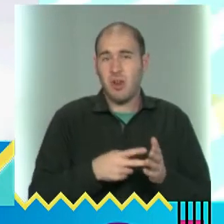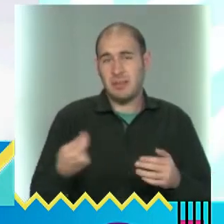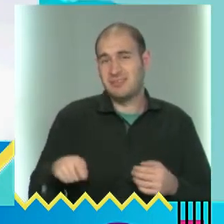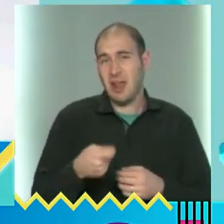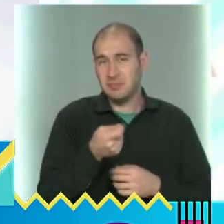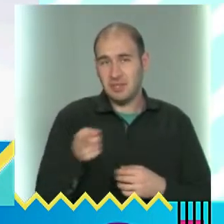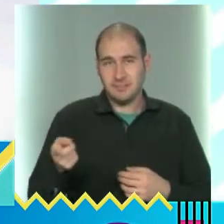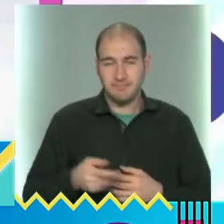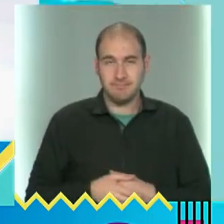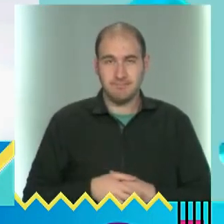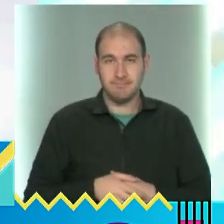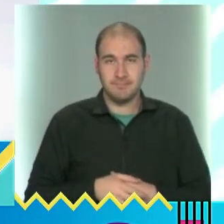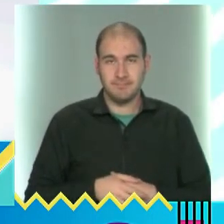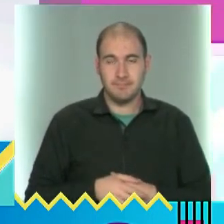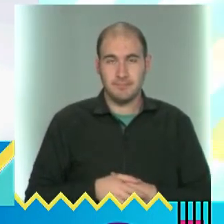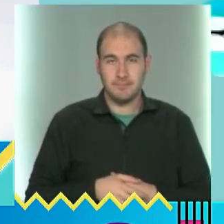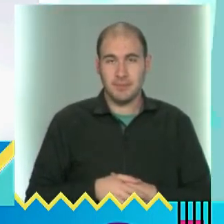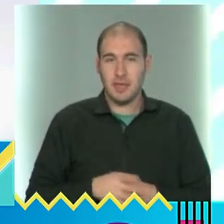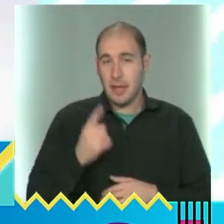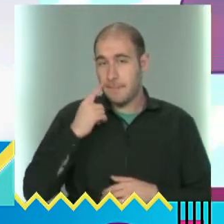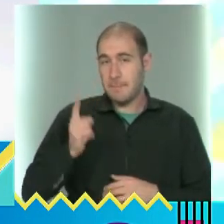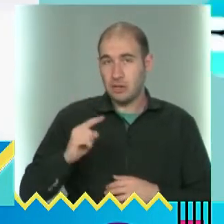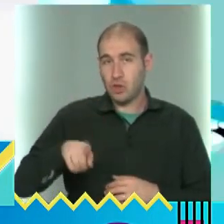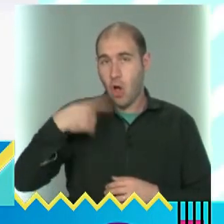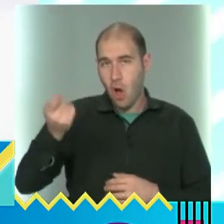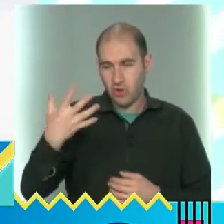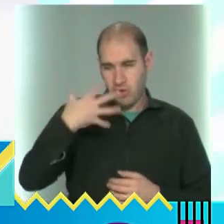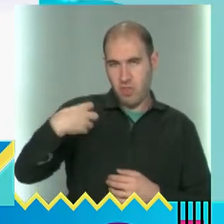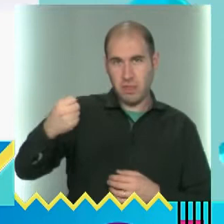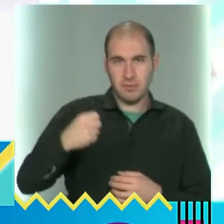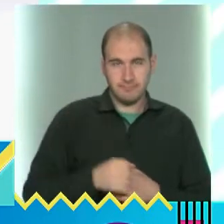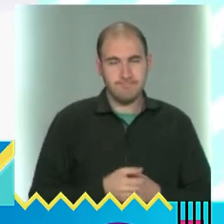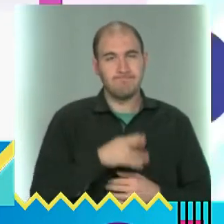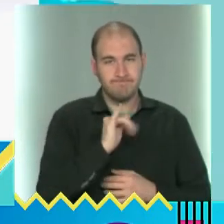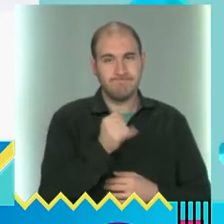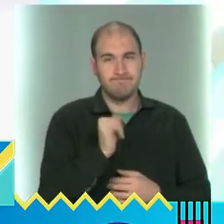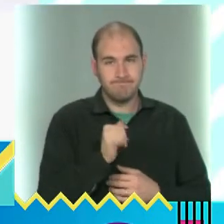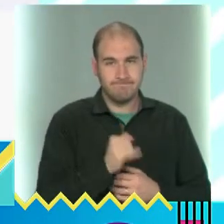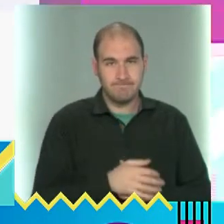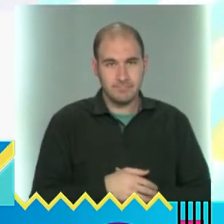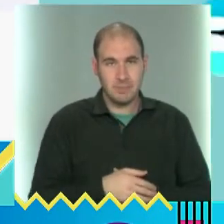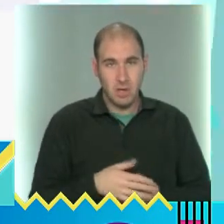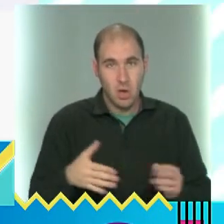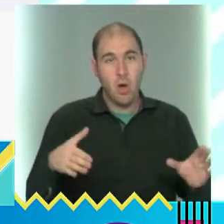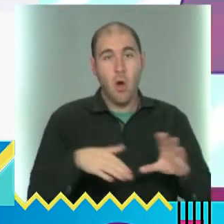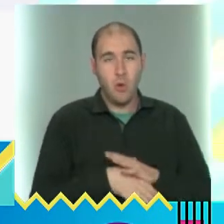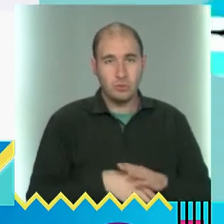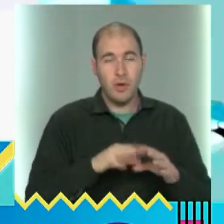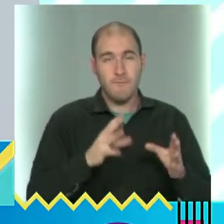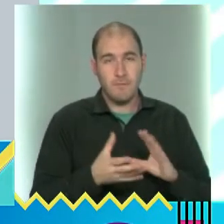burocráticos, digámoslo así. Con el riesgo de que venga alguien a apropiarse de eso, ¿no? Exactamente. Ese es el gran problema. Justamente el del